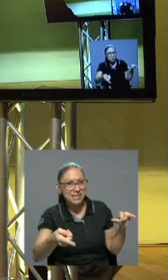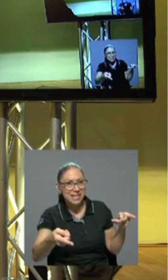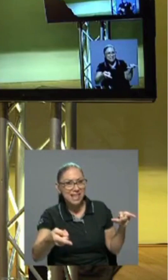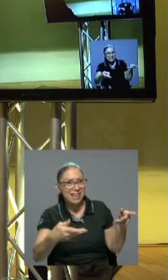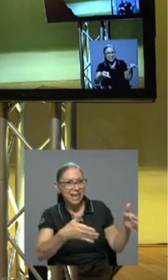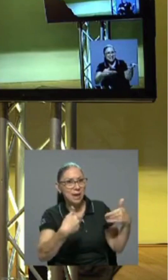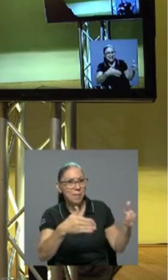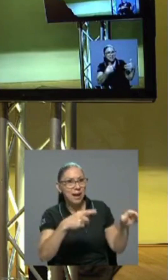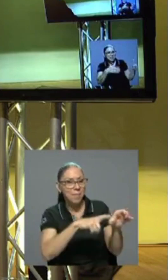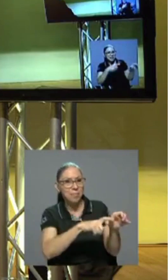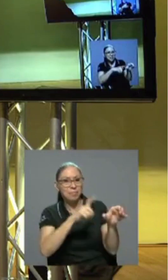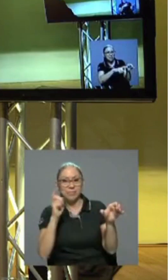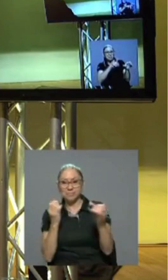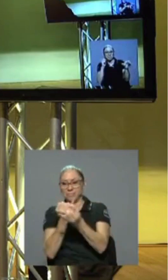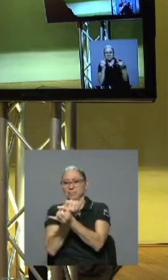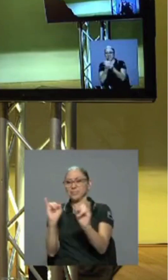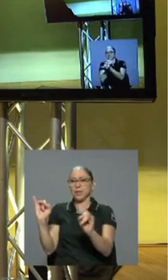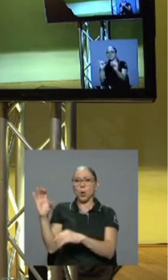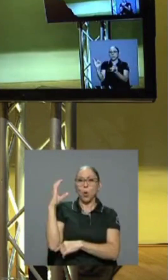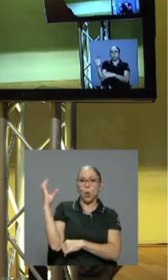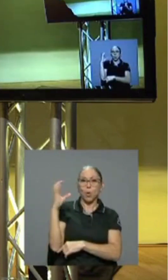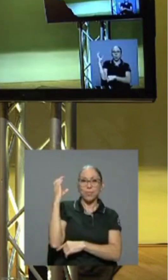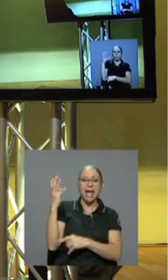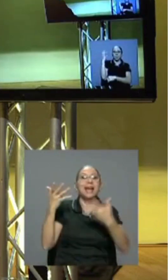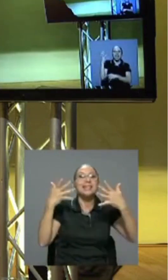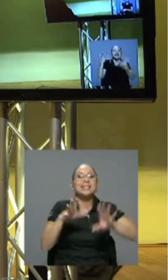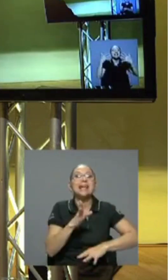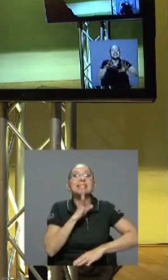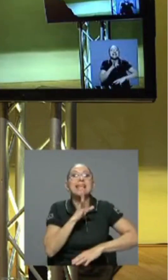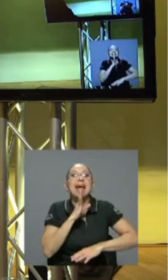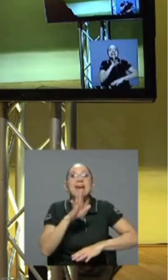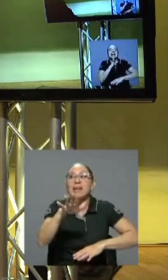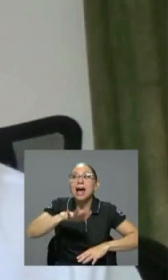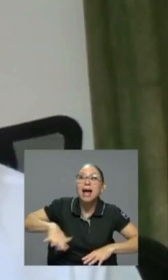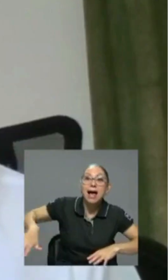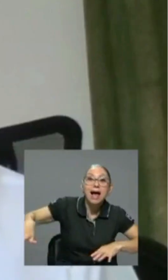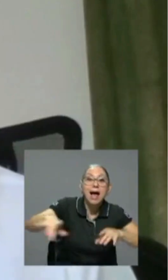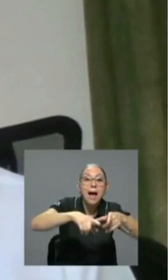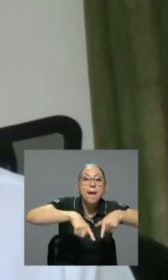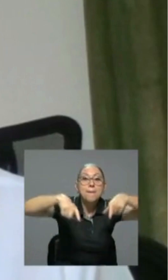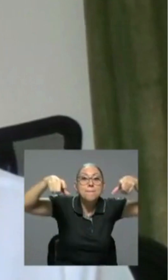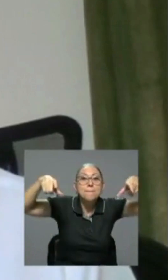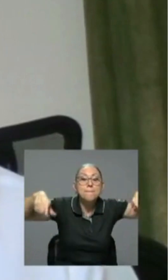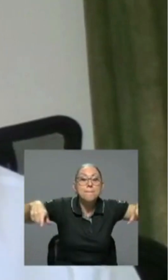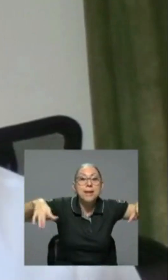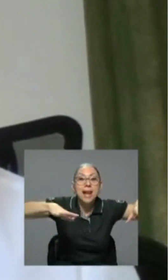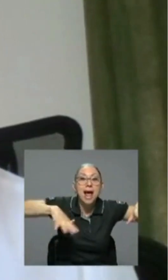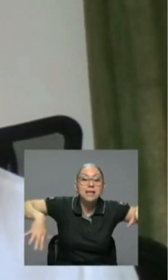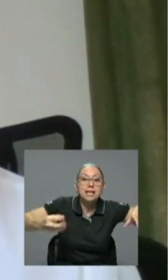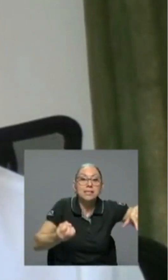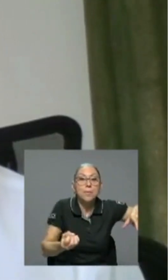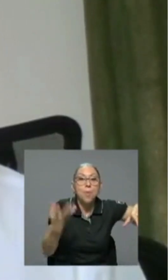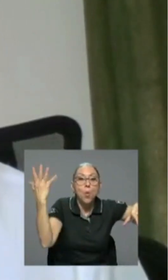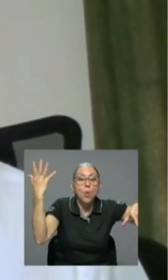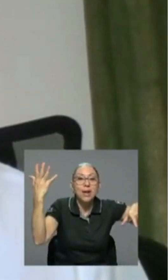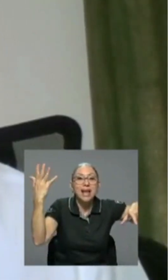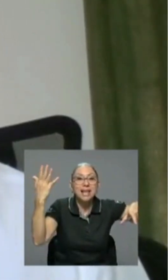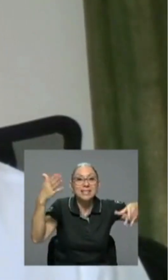se habla de establecer en las plazas públicas de Panamá monumentos a Justo